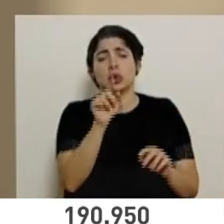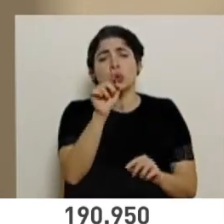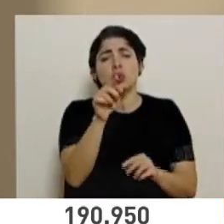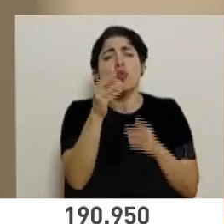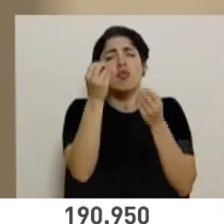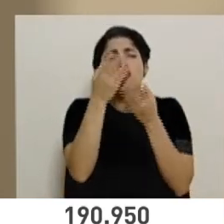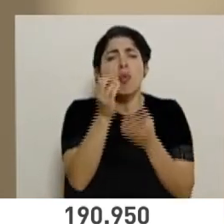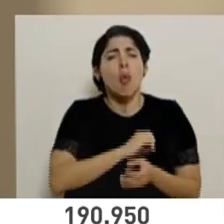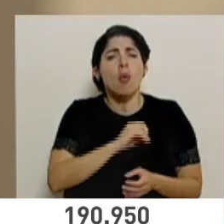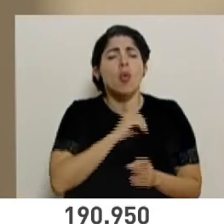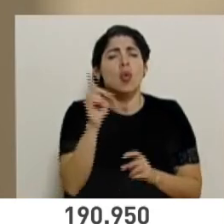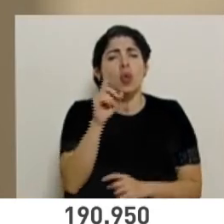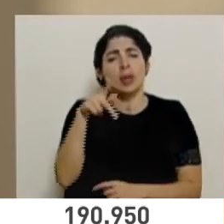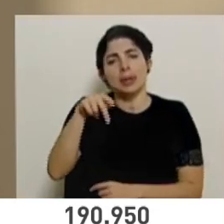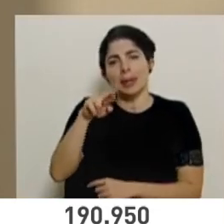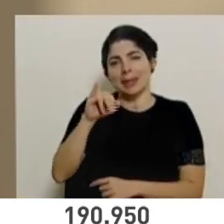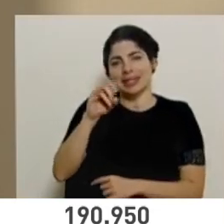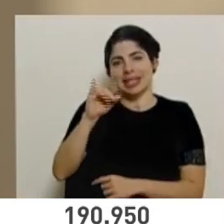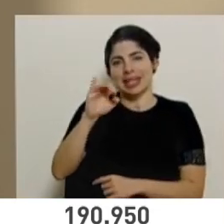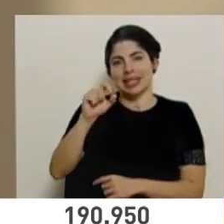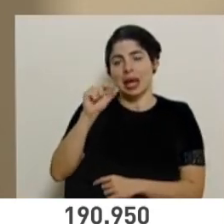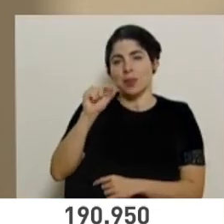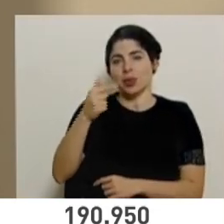el sitio